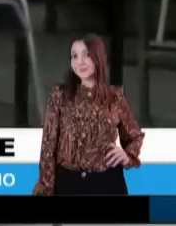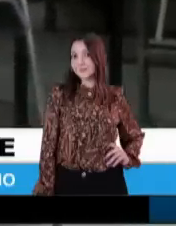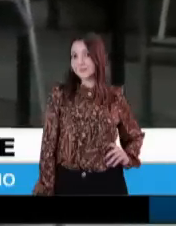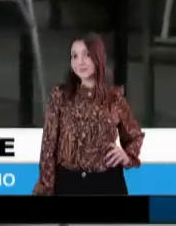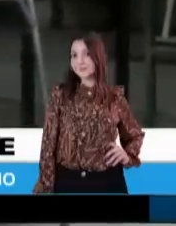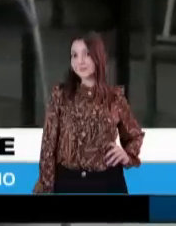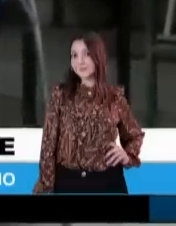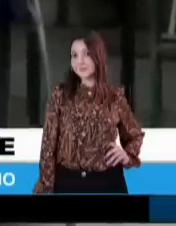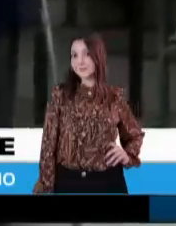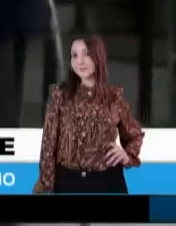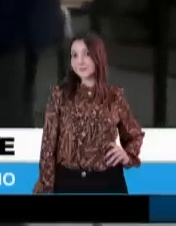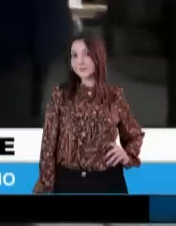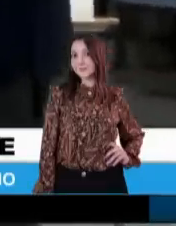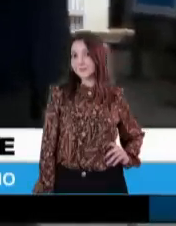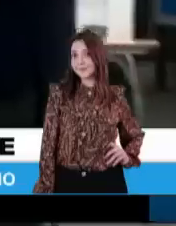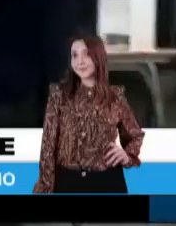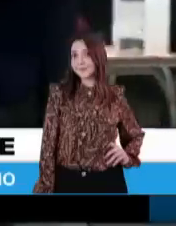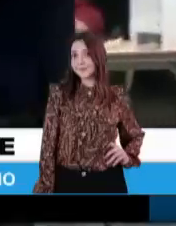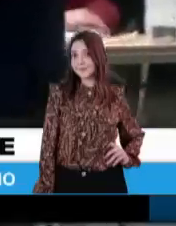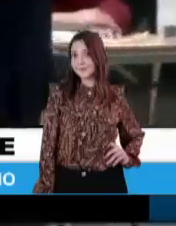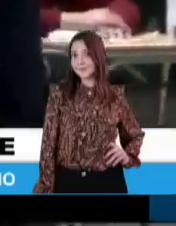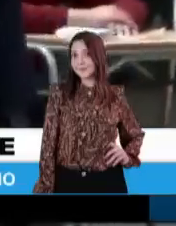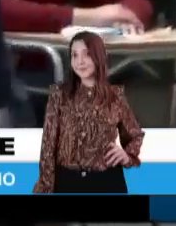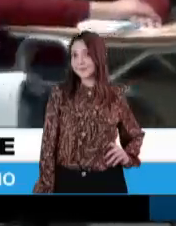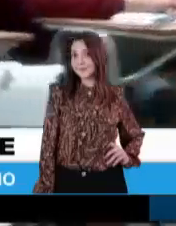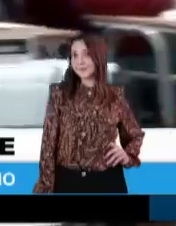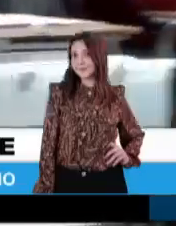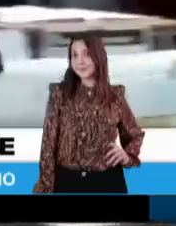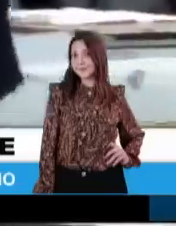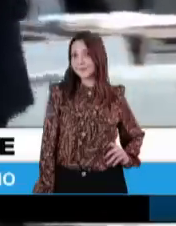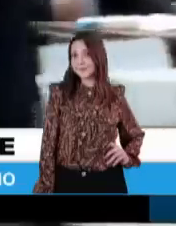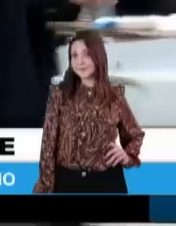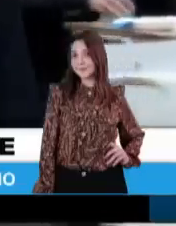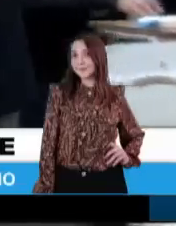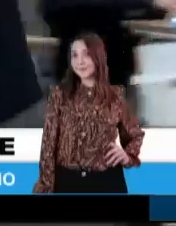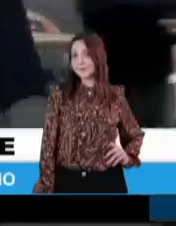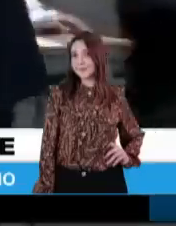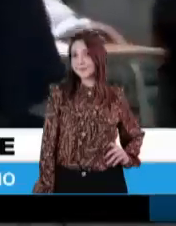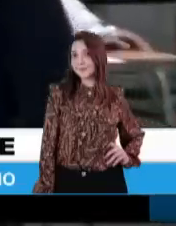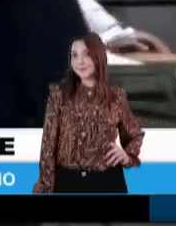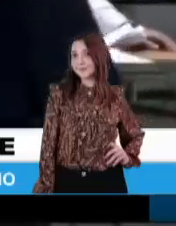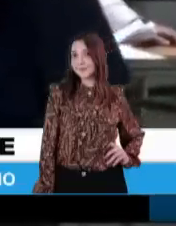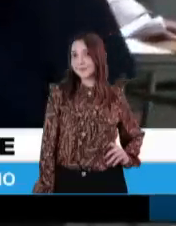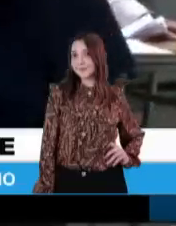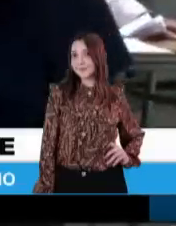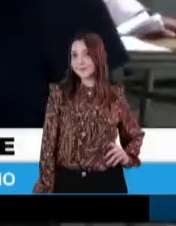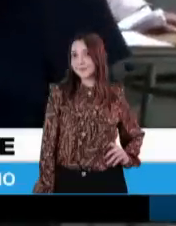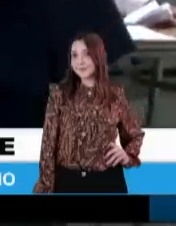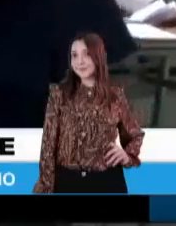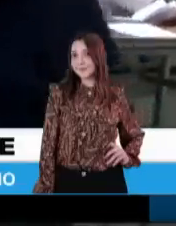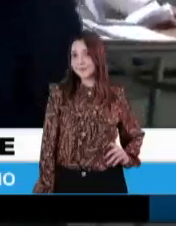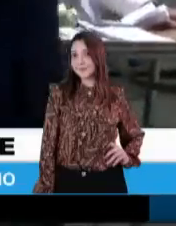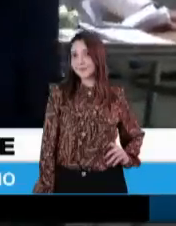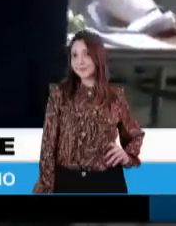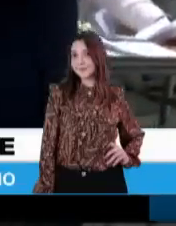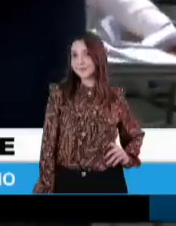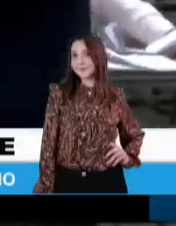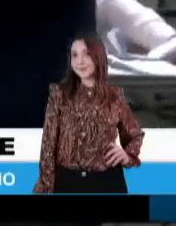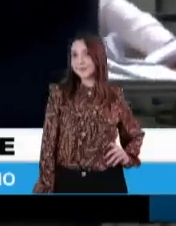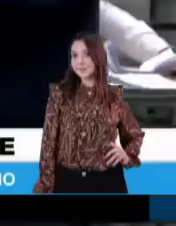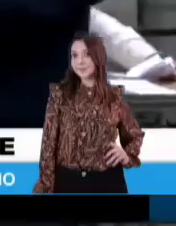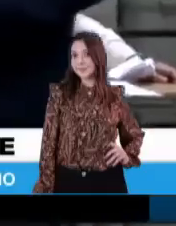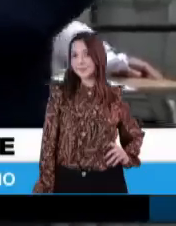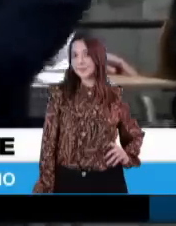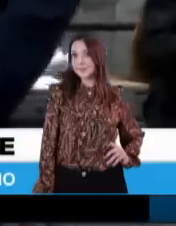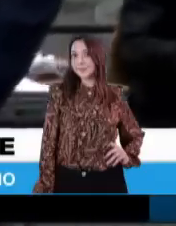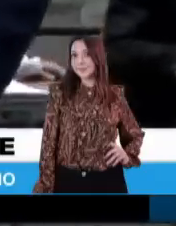dice, nosotros vamos a votar rechazo. Intentamos contactarnos con ellos. La verdad es que no han querido entregar declaraciones